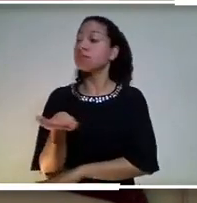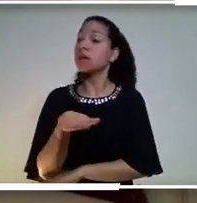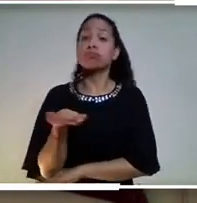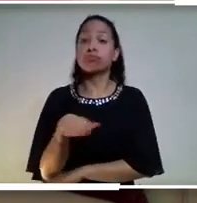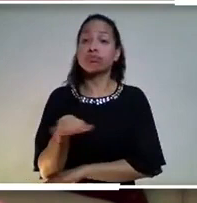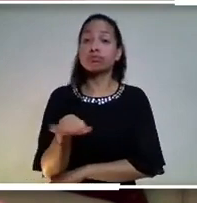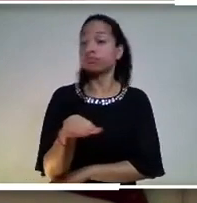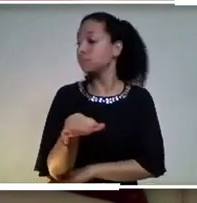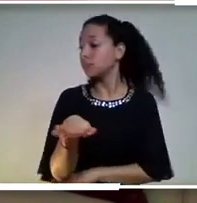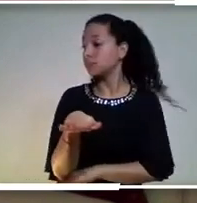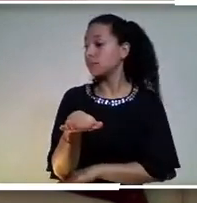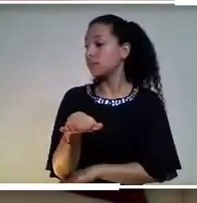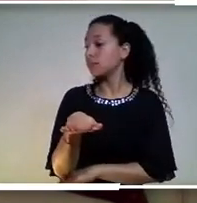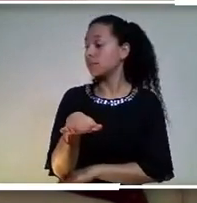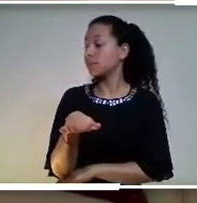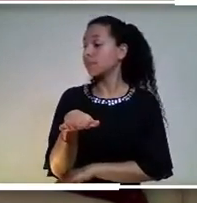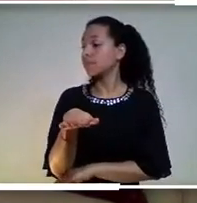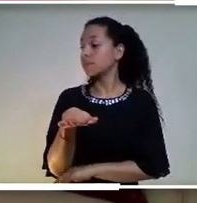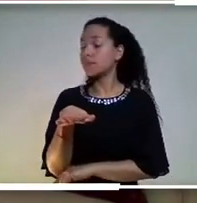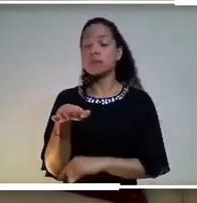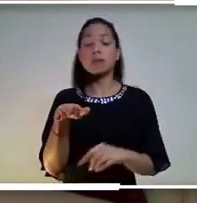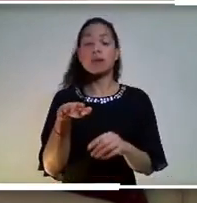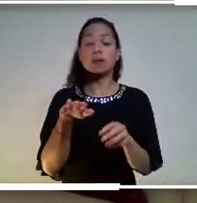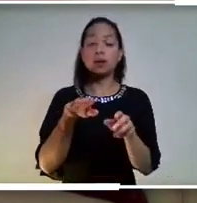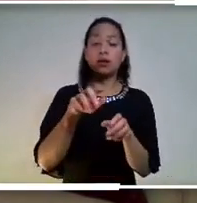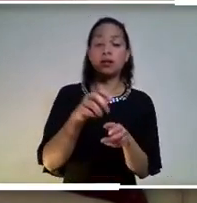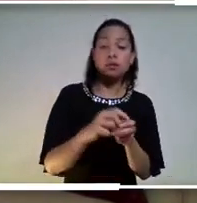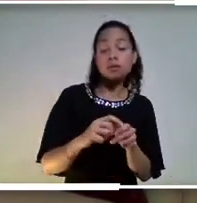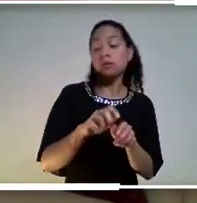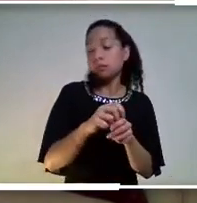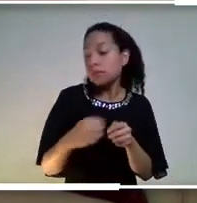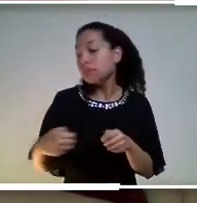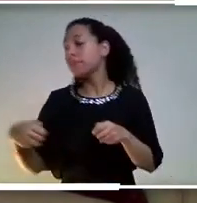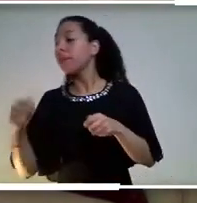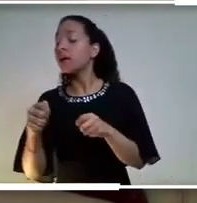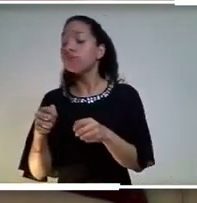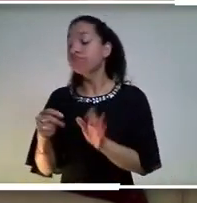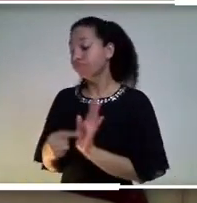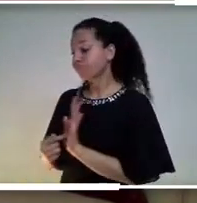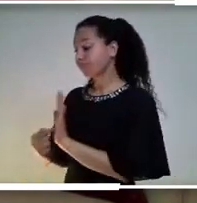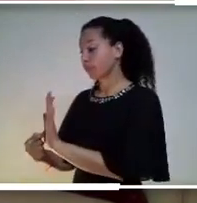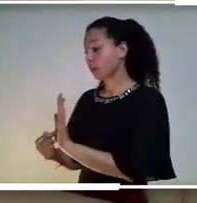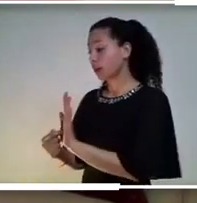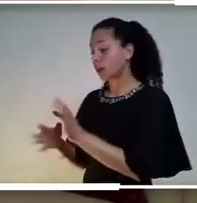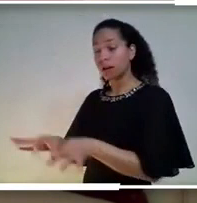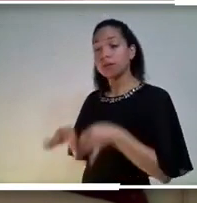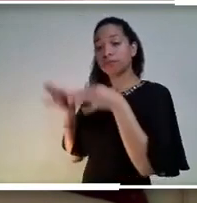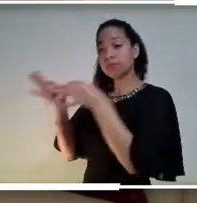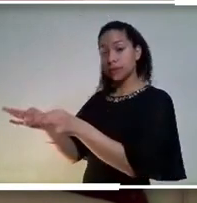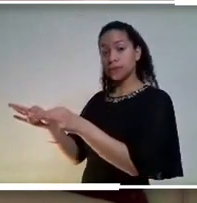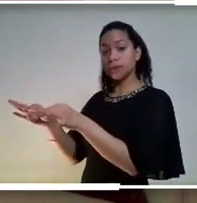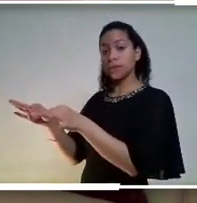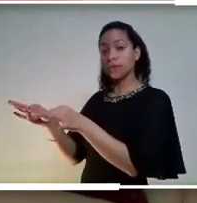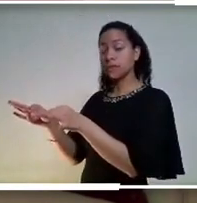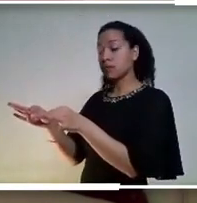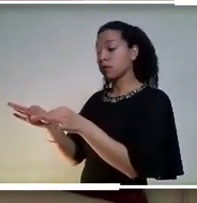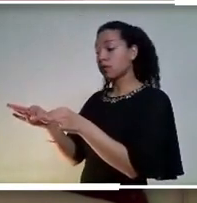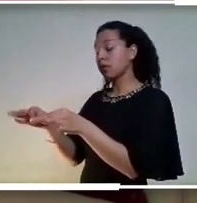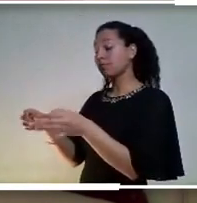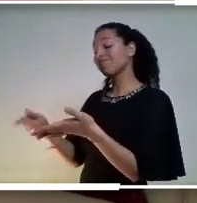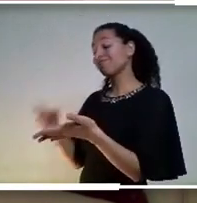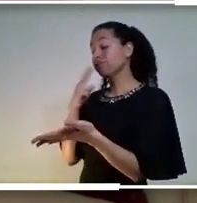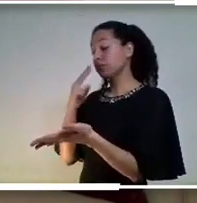acercó y le entregó un telegrama con un sentimiento de congoja el oficial le dijo lo siento señora